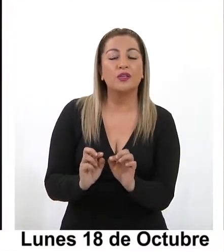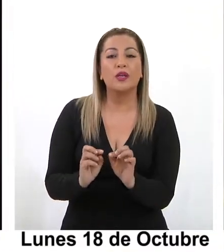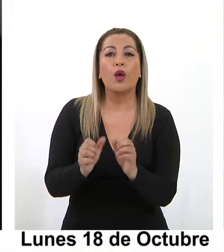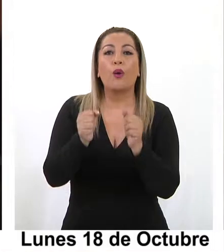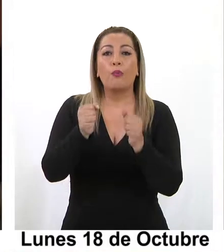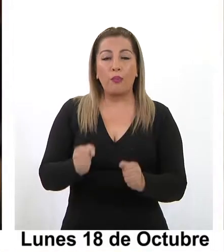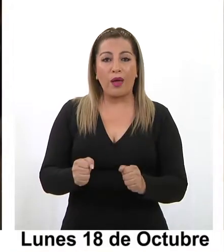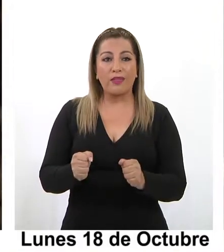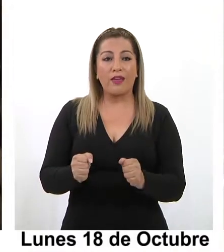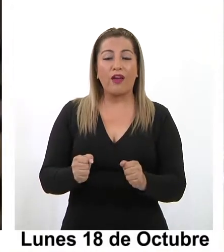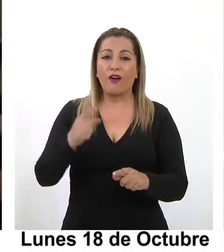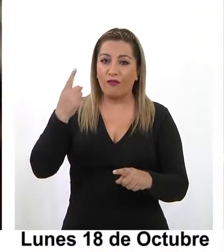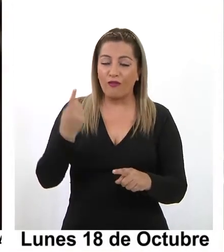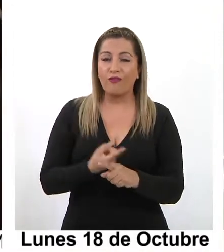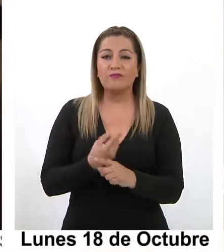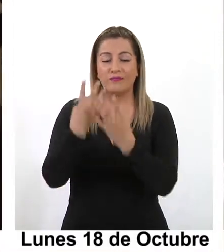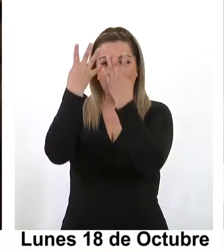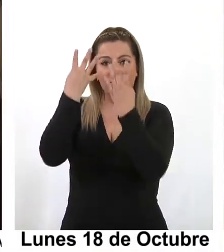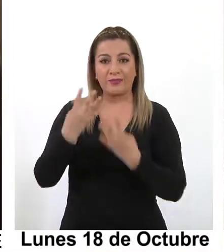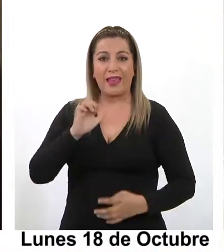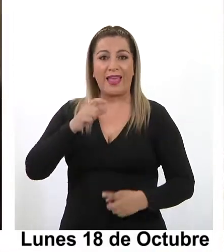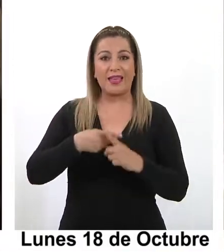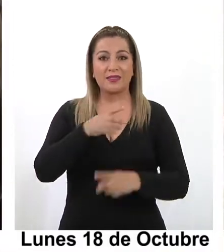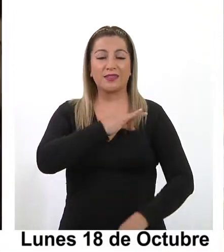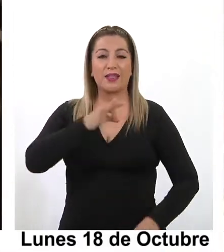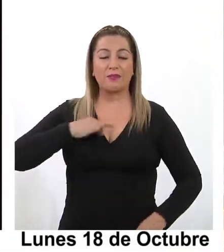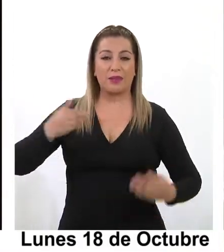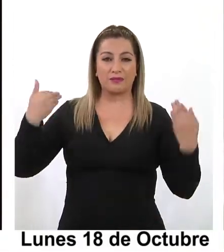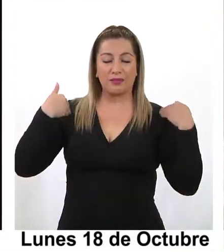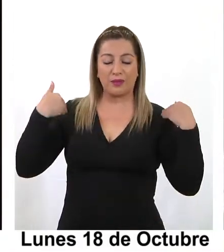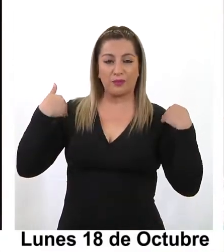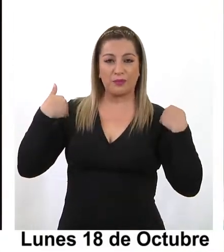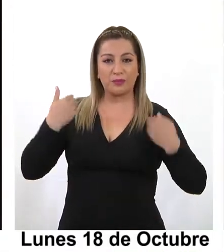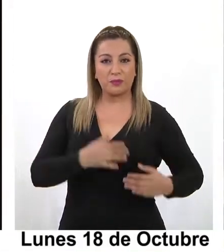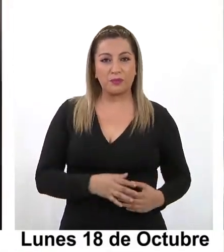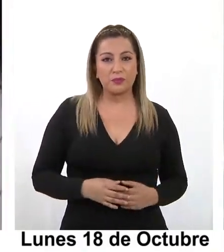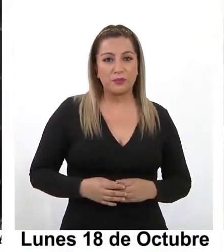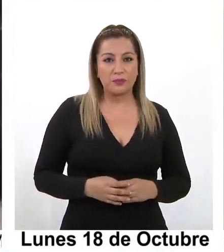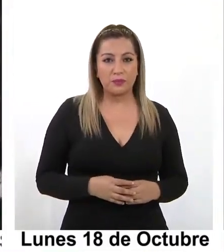la prisión preventiva para el ex Seremi de Deportes.